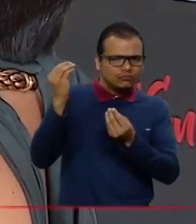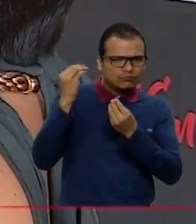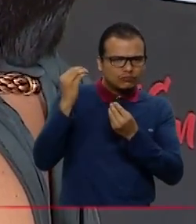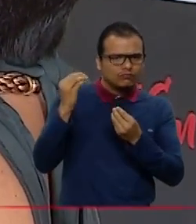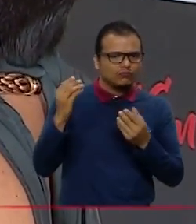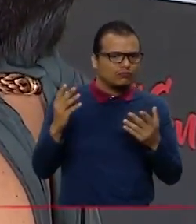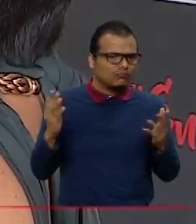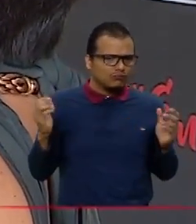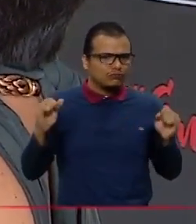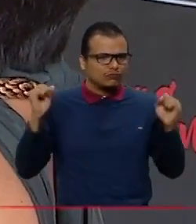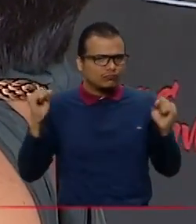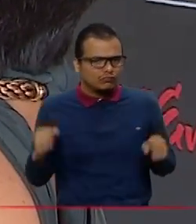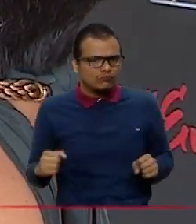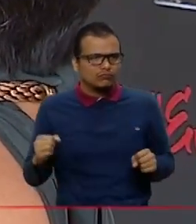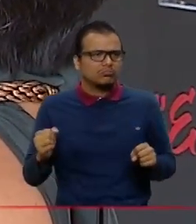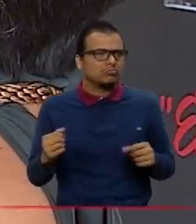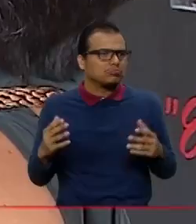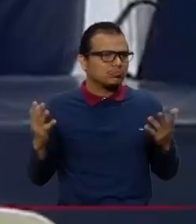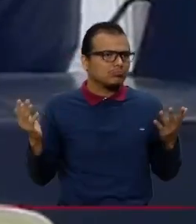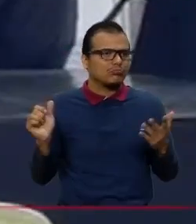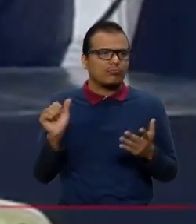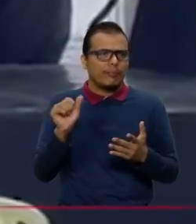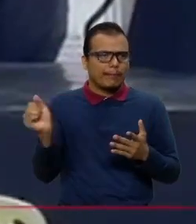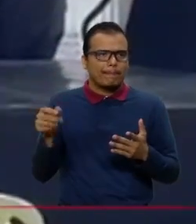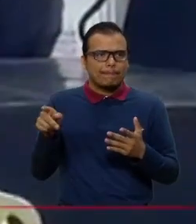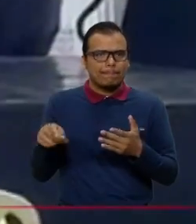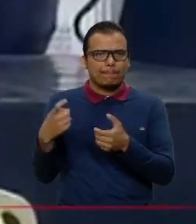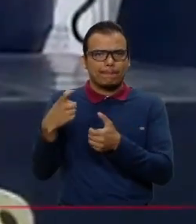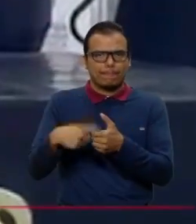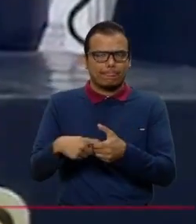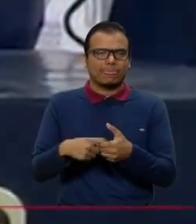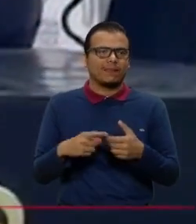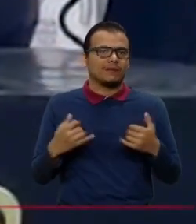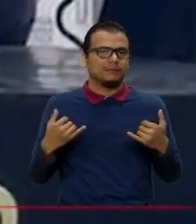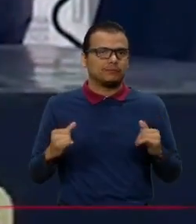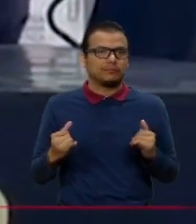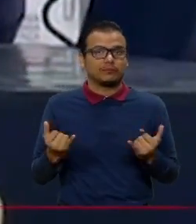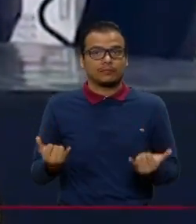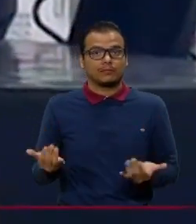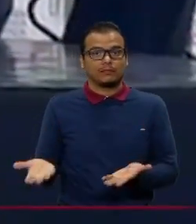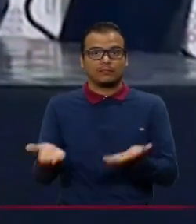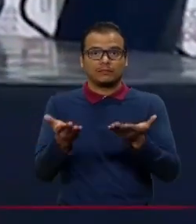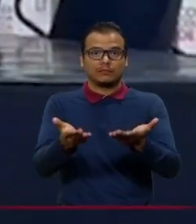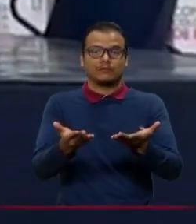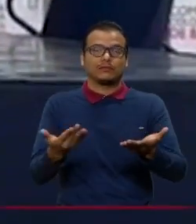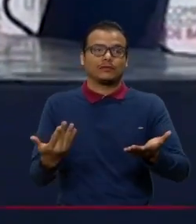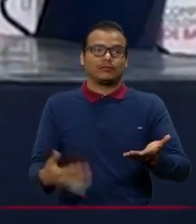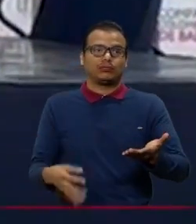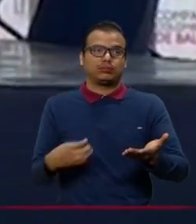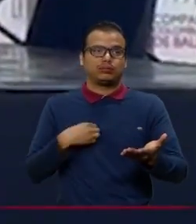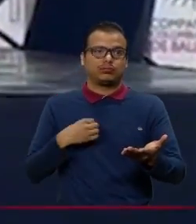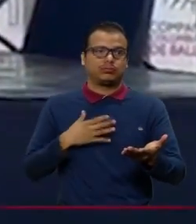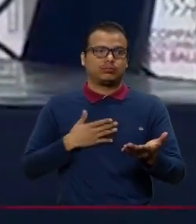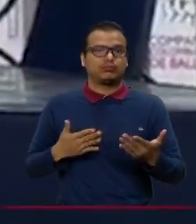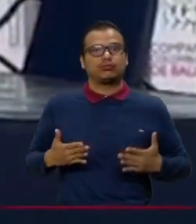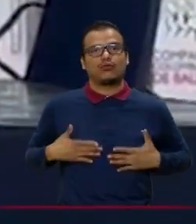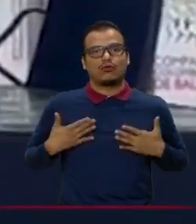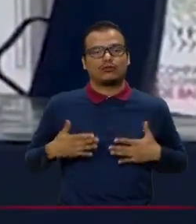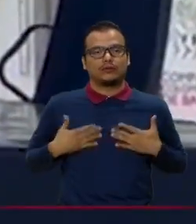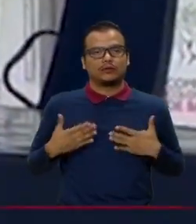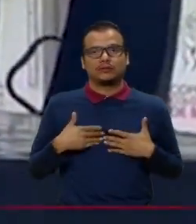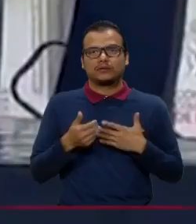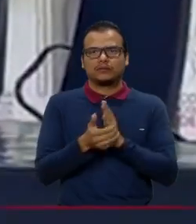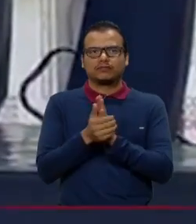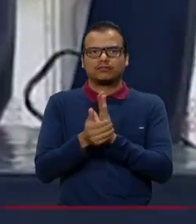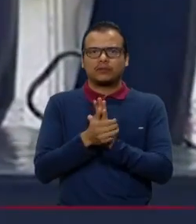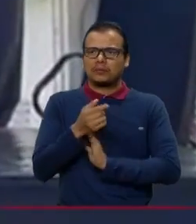brindar yo pueda abrir puertas en otros lados en otras compañías Pues estamos muy contentos por esta oportunidad que tiene Samuel ya que pues gracias a sus destrezas y